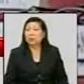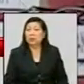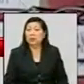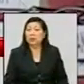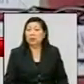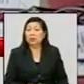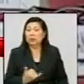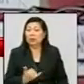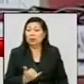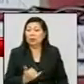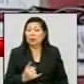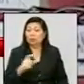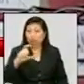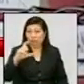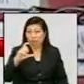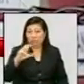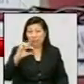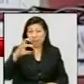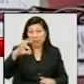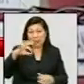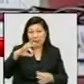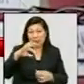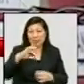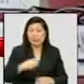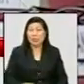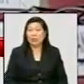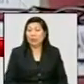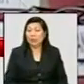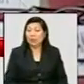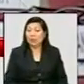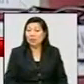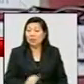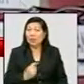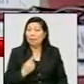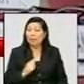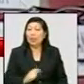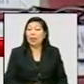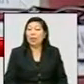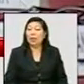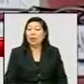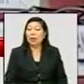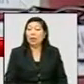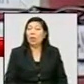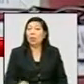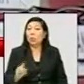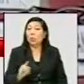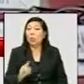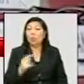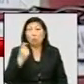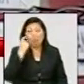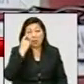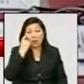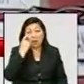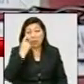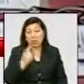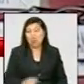Supuestamente ese es el frasco que está autorizado para uso